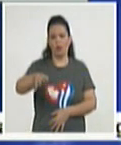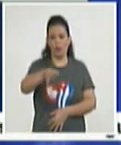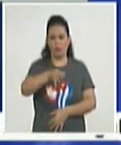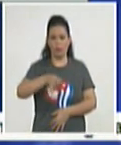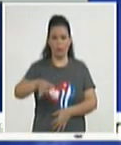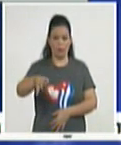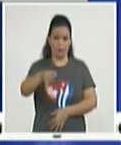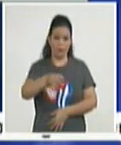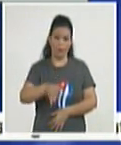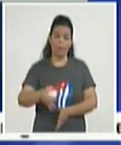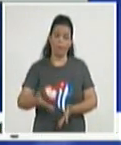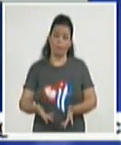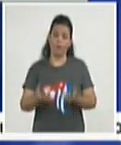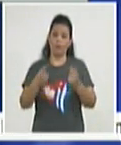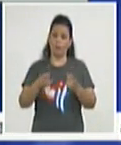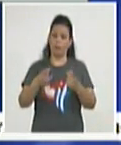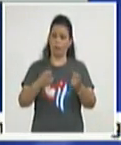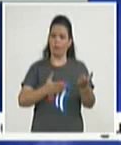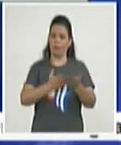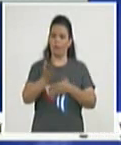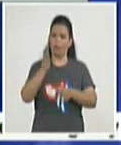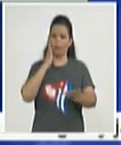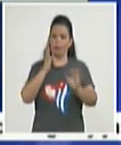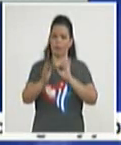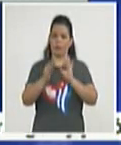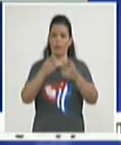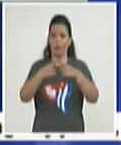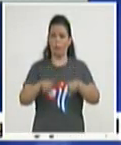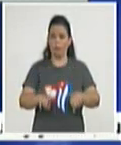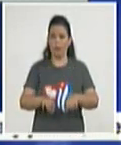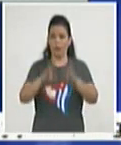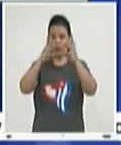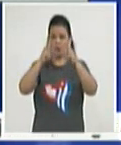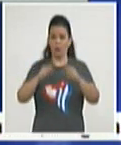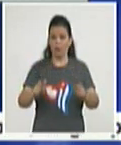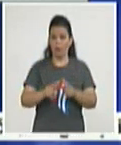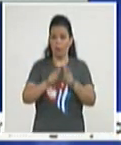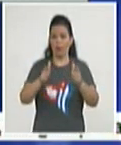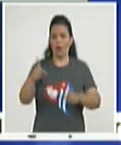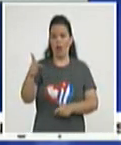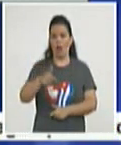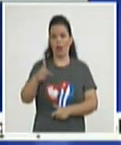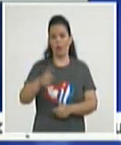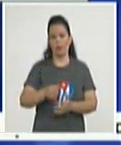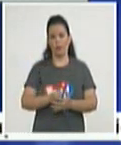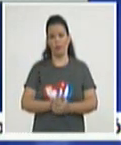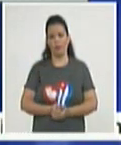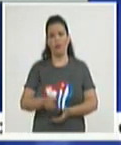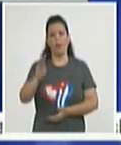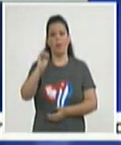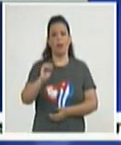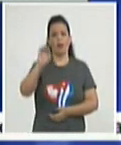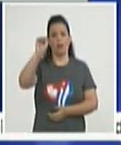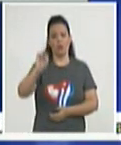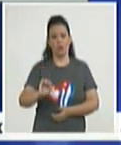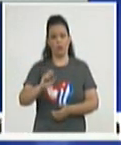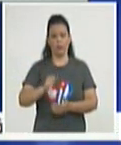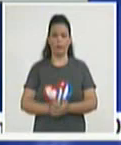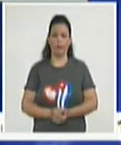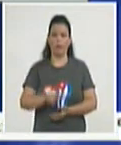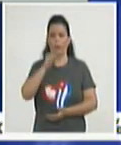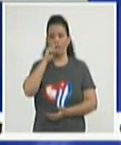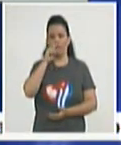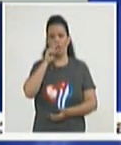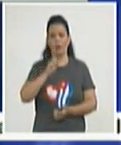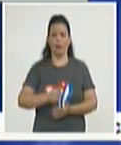pero el número mayor en Jaruco, Melena del Sur, Bejucal, Santa Cruz